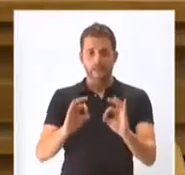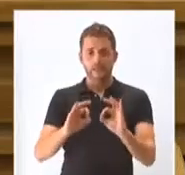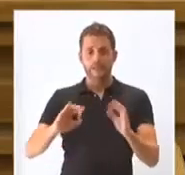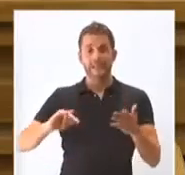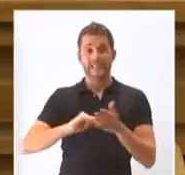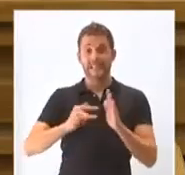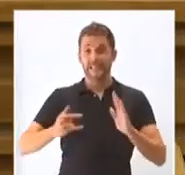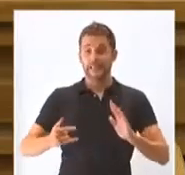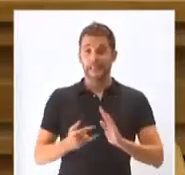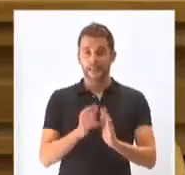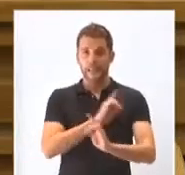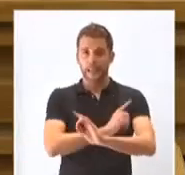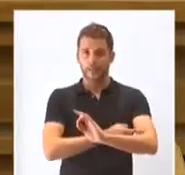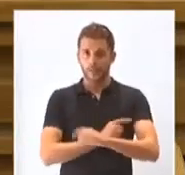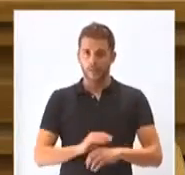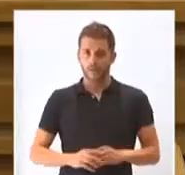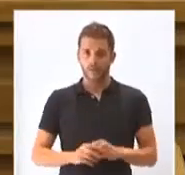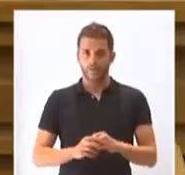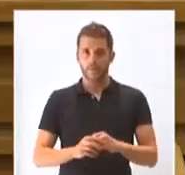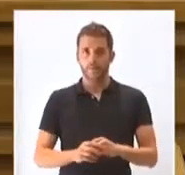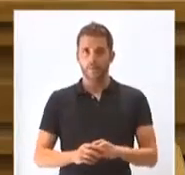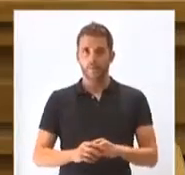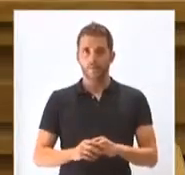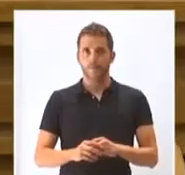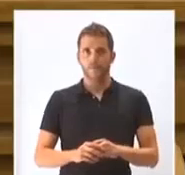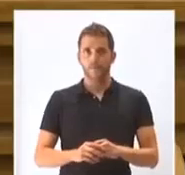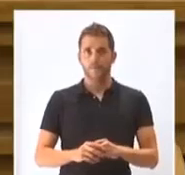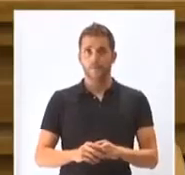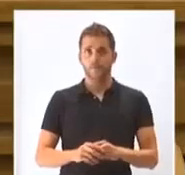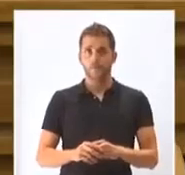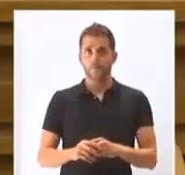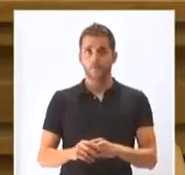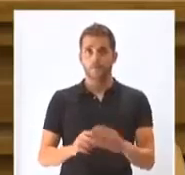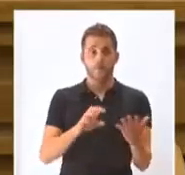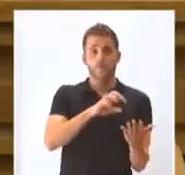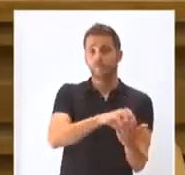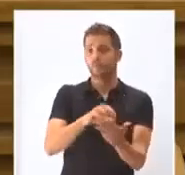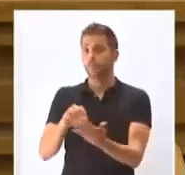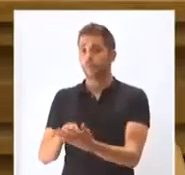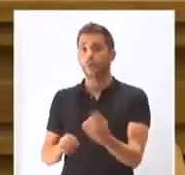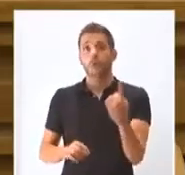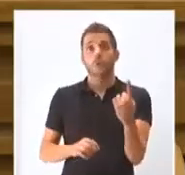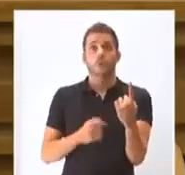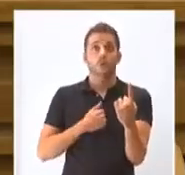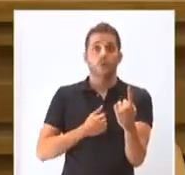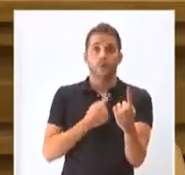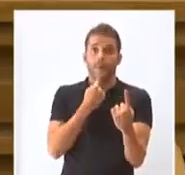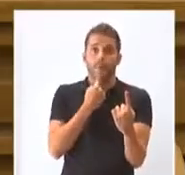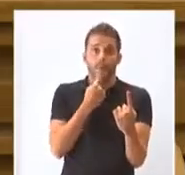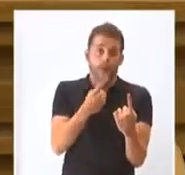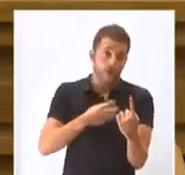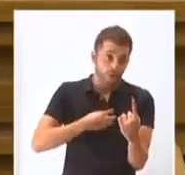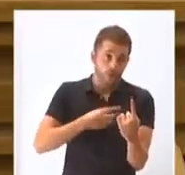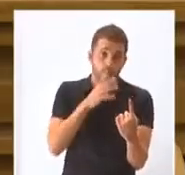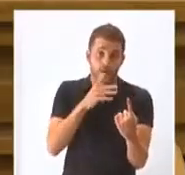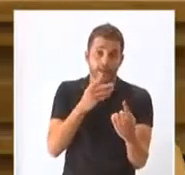deportiva si no se dice más de tecnificación deportivas uno creo que muy indiscutible que no puedo decir porque nos han pedido porque esto